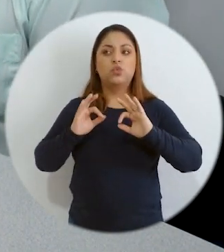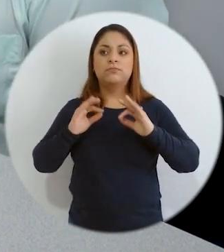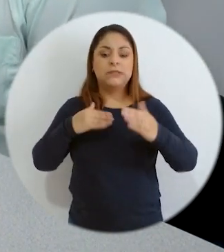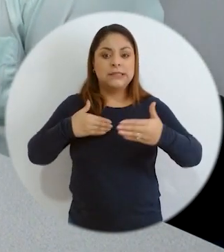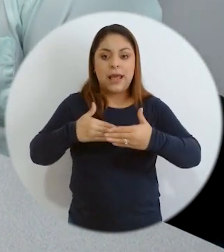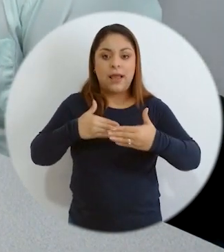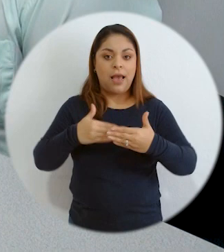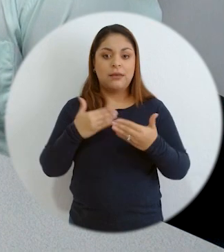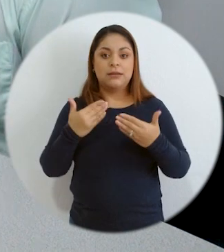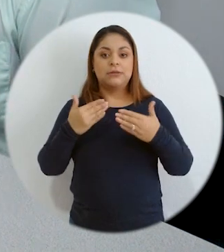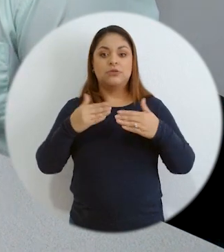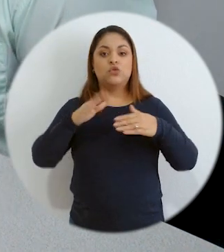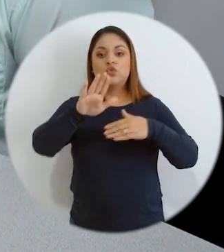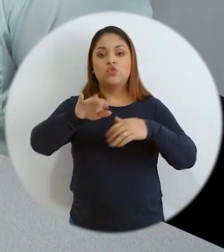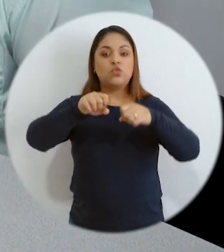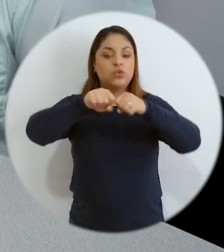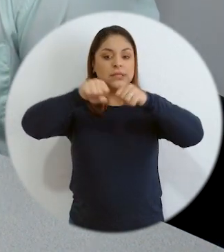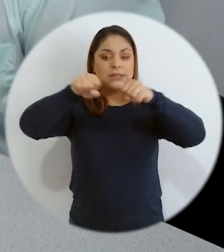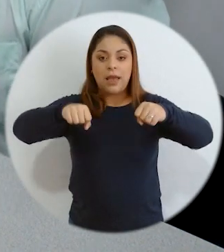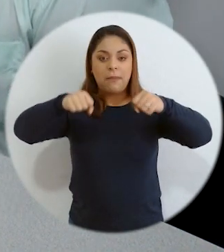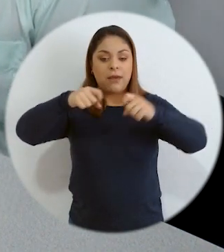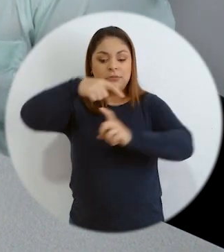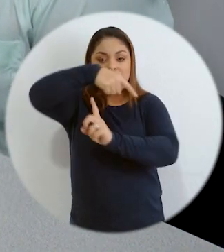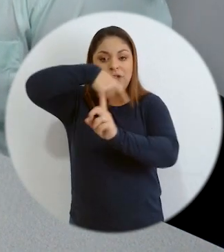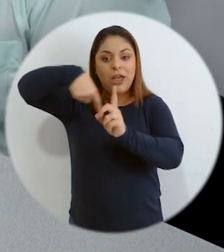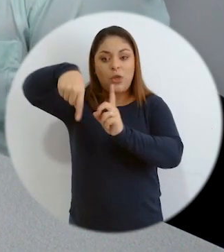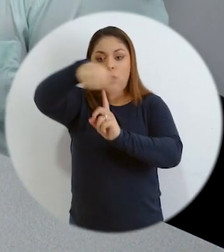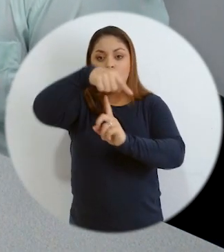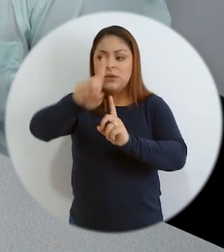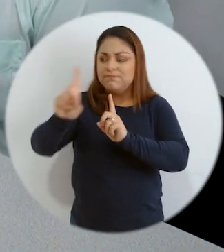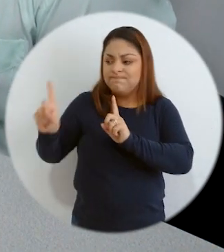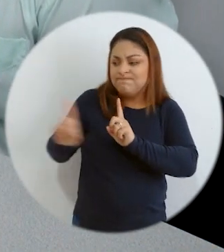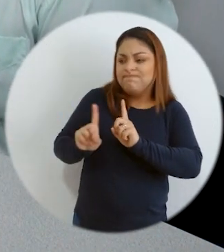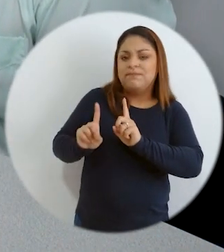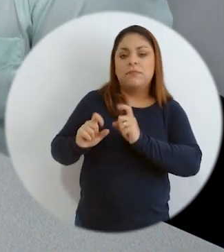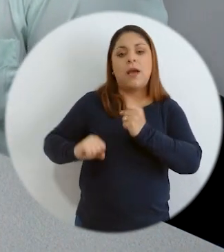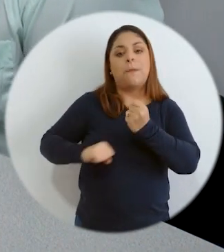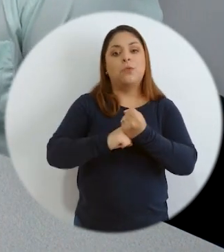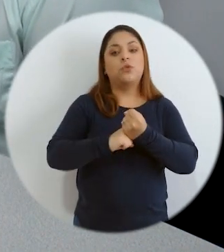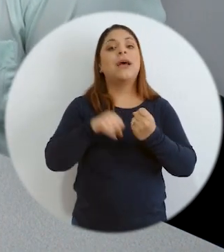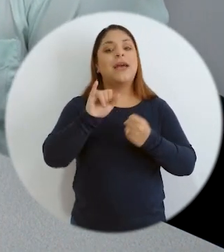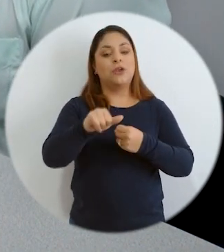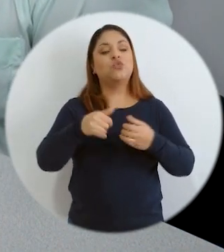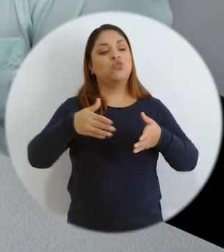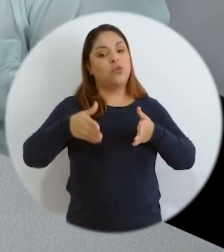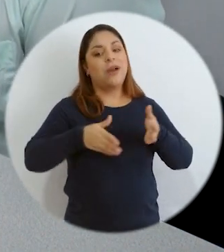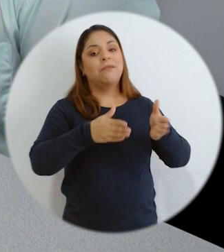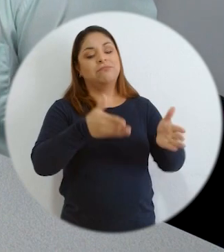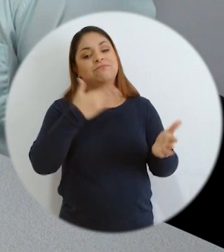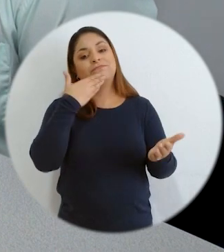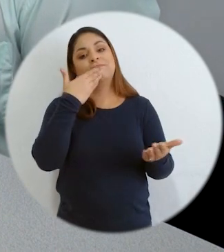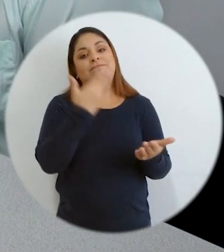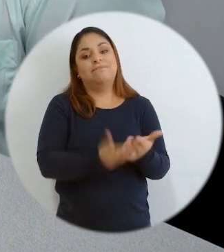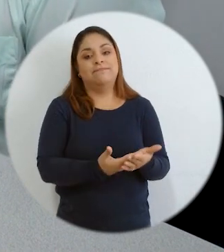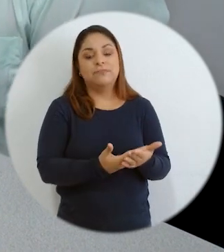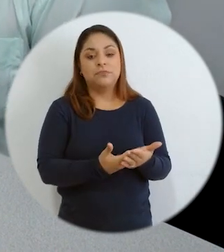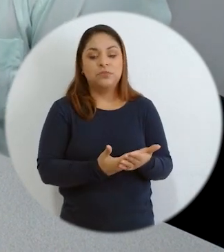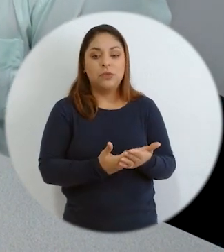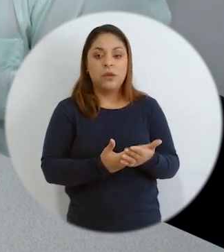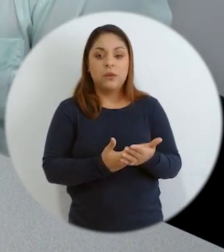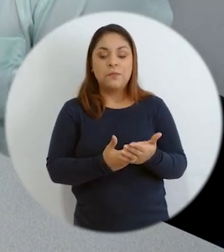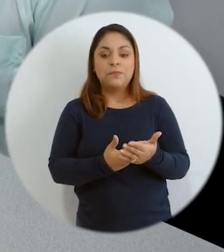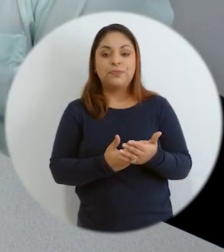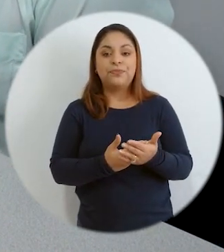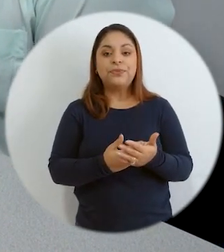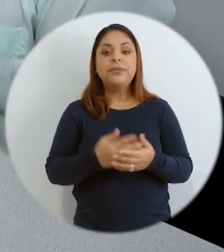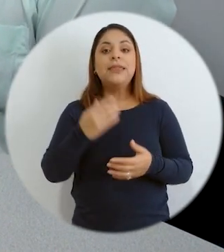social cercana, sí, lo que se le suele llamar el microsistema social de la persona, que te brinde alguna clase de apoyo, ¿verdad? Y